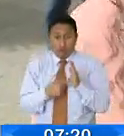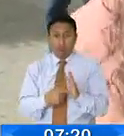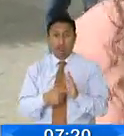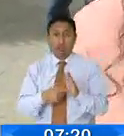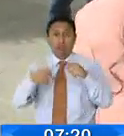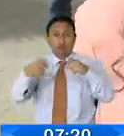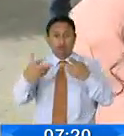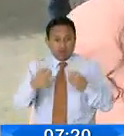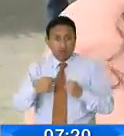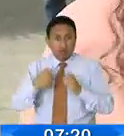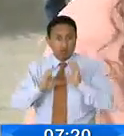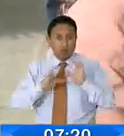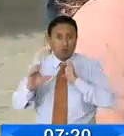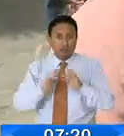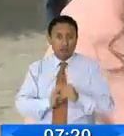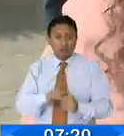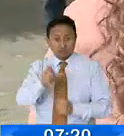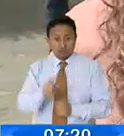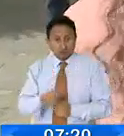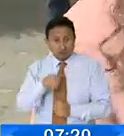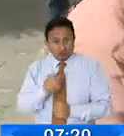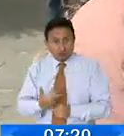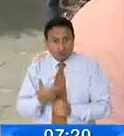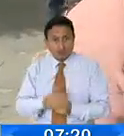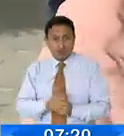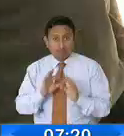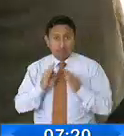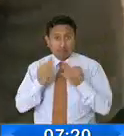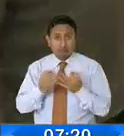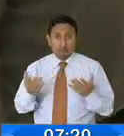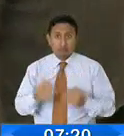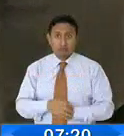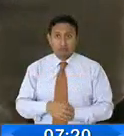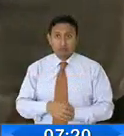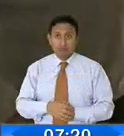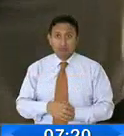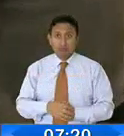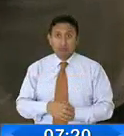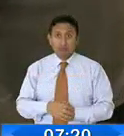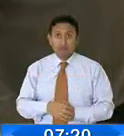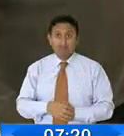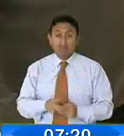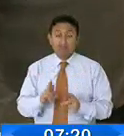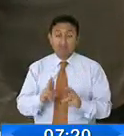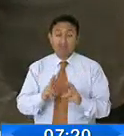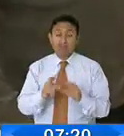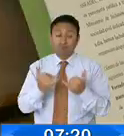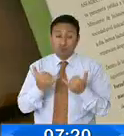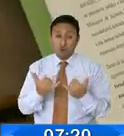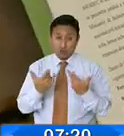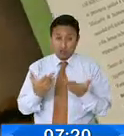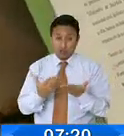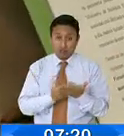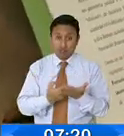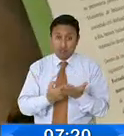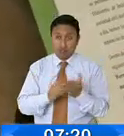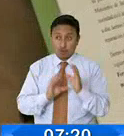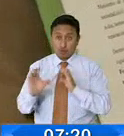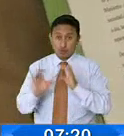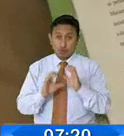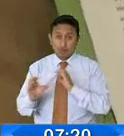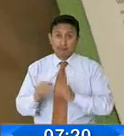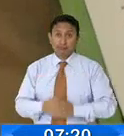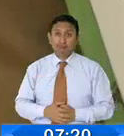demostrar que quiere hablar con las víctimas indirectas, que quiere hablar con los familiares. Esperan esta vez se pueda instalar mesas de diálogo y tener